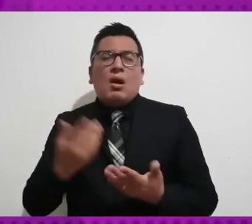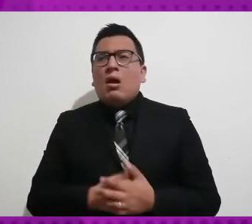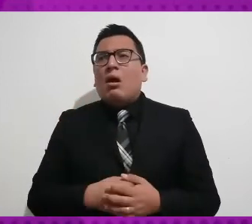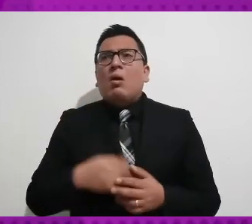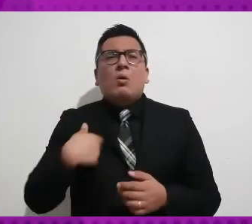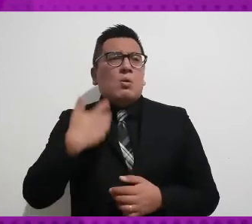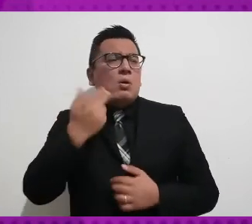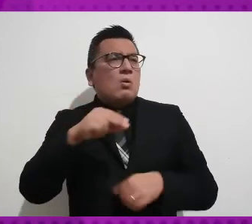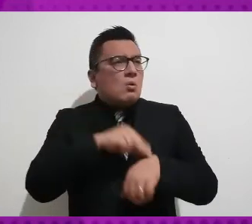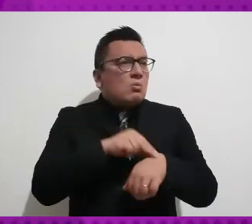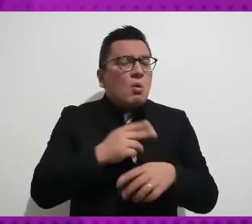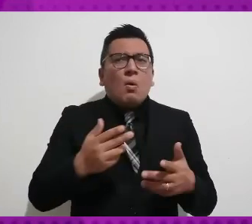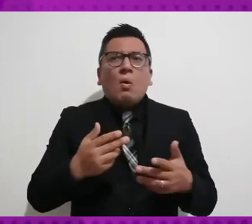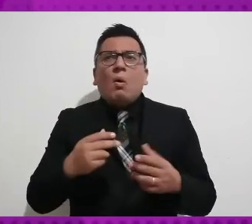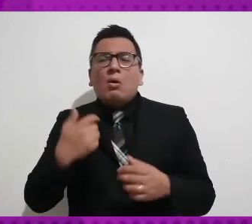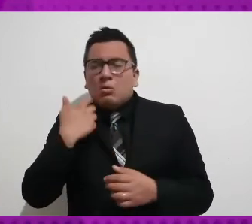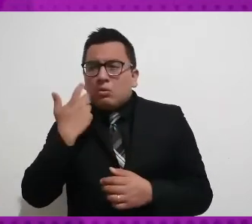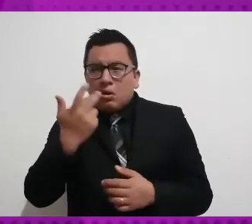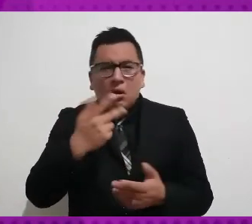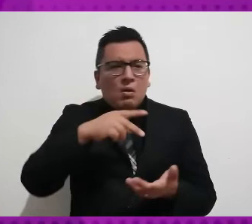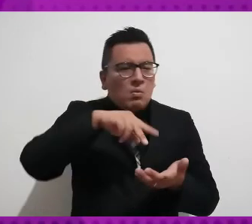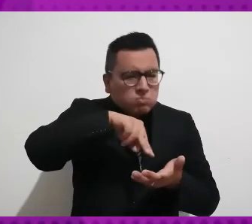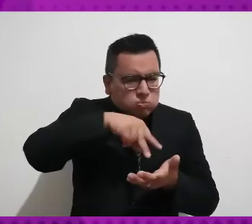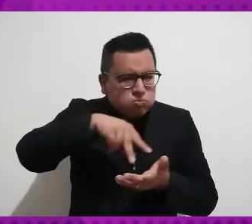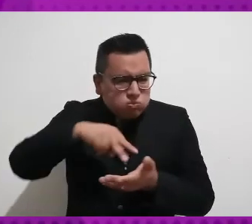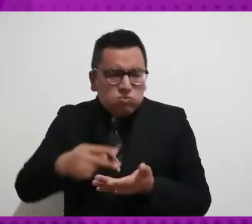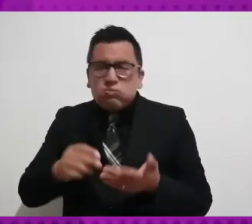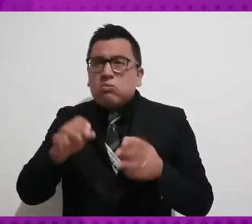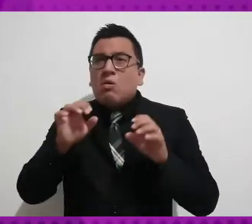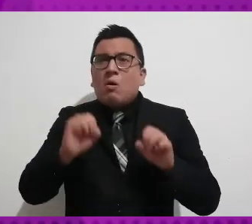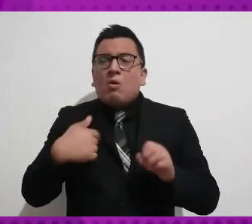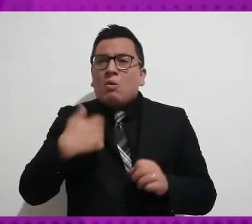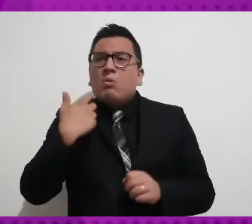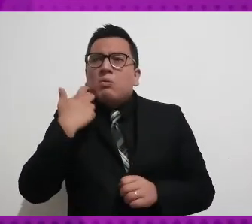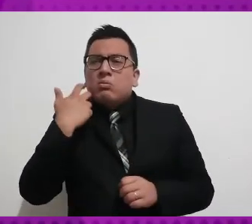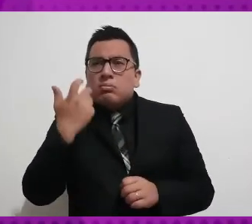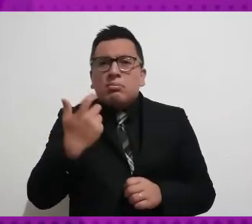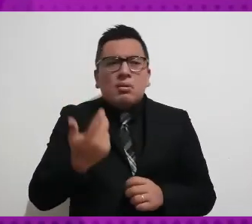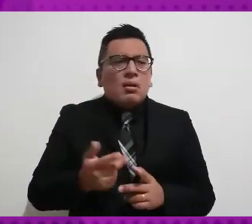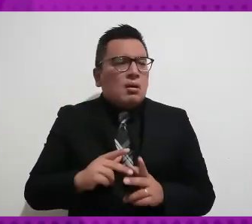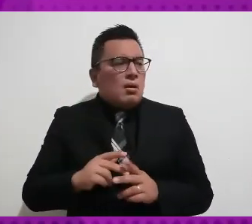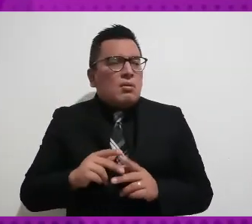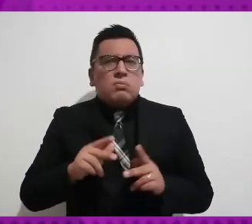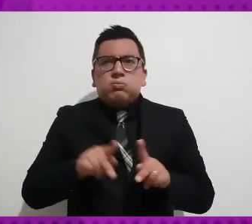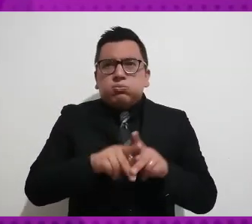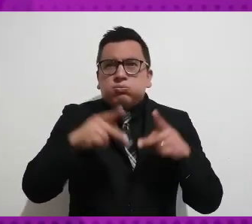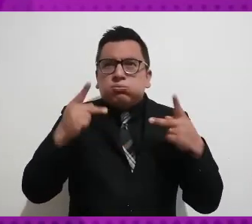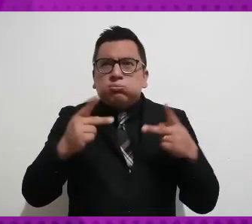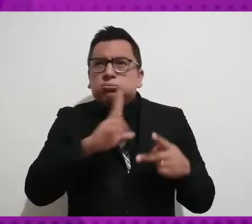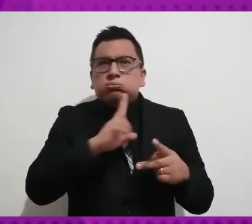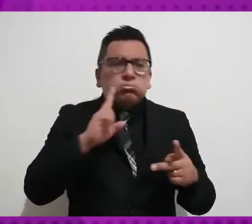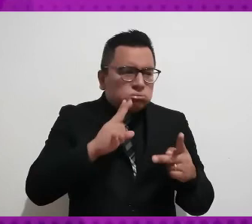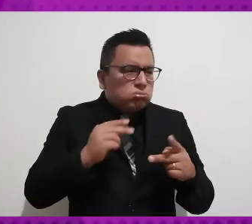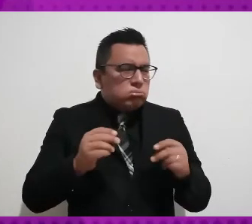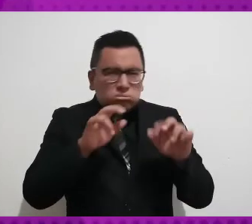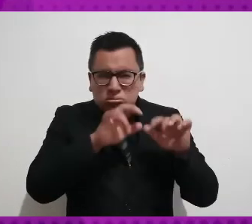arquitecto o periodista, pues que se decida ser alguien dedicado al servicio público, pero que